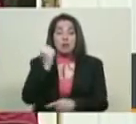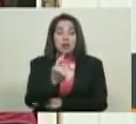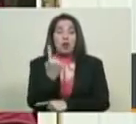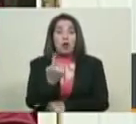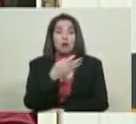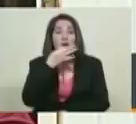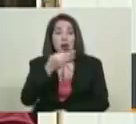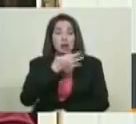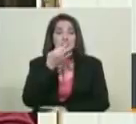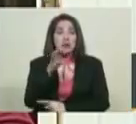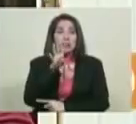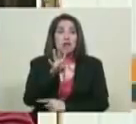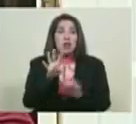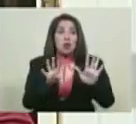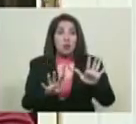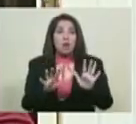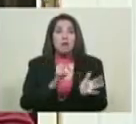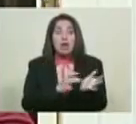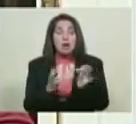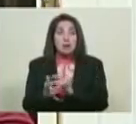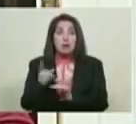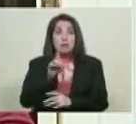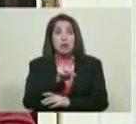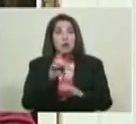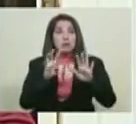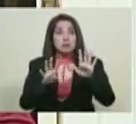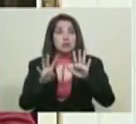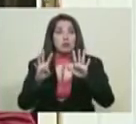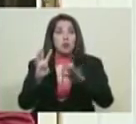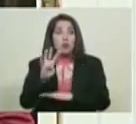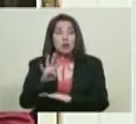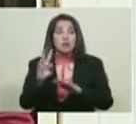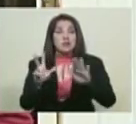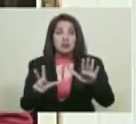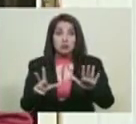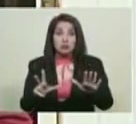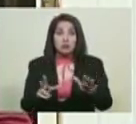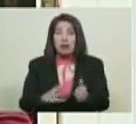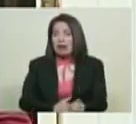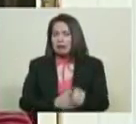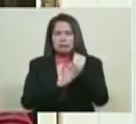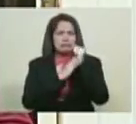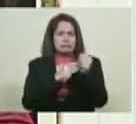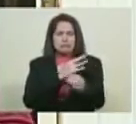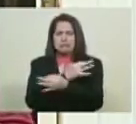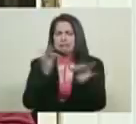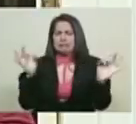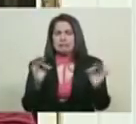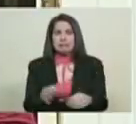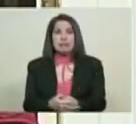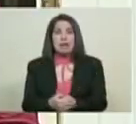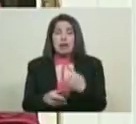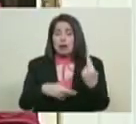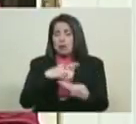9 de abril de 1948 a Gaitán. Gran líder, gran revolucionario, Gaitán.